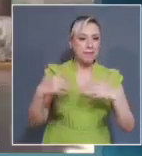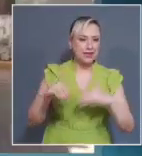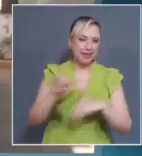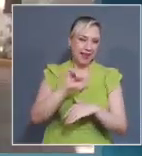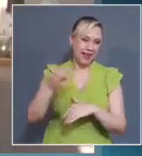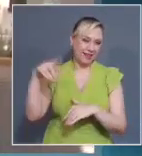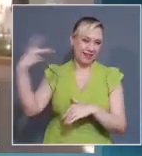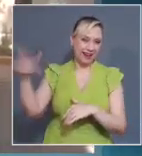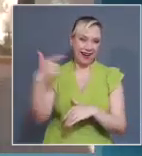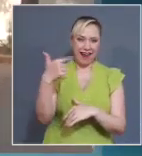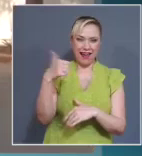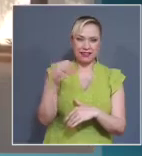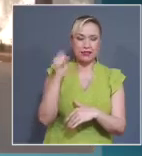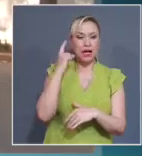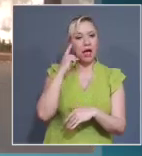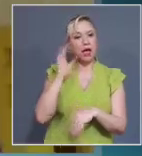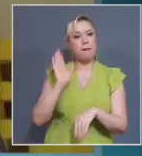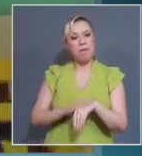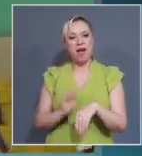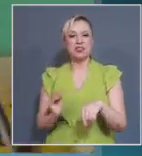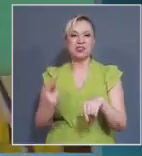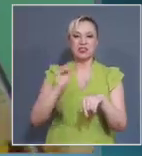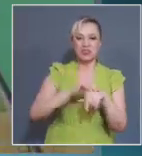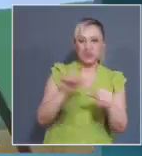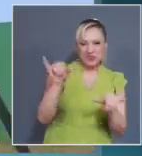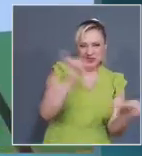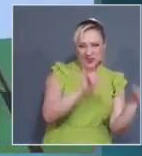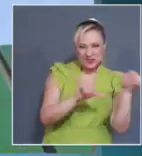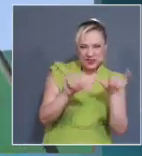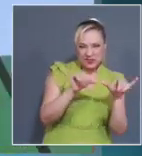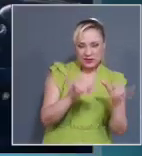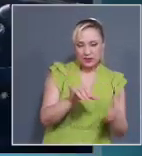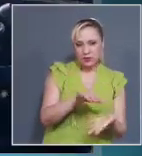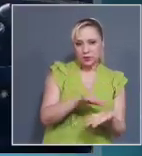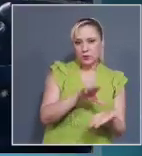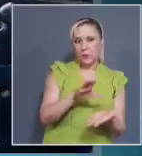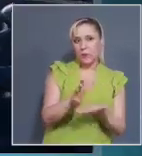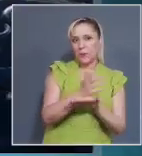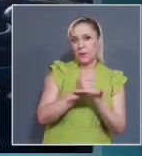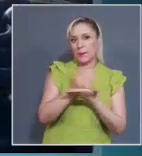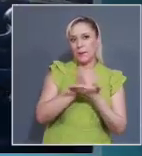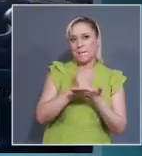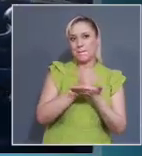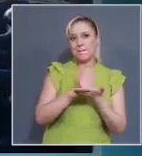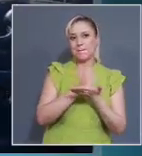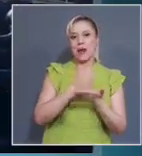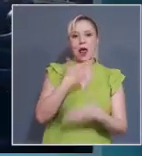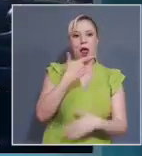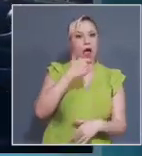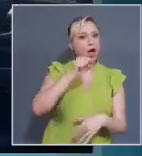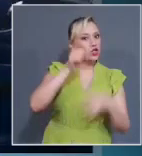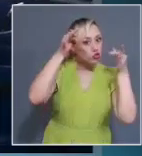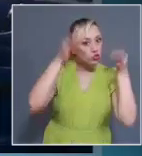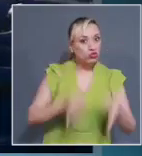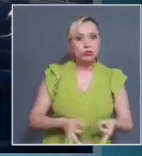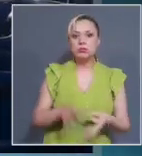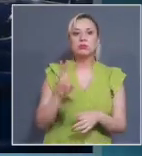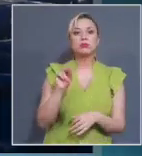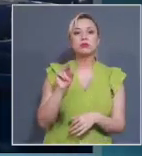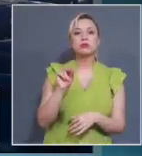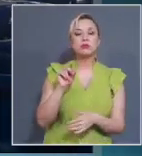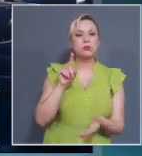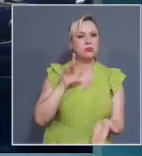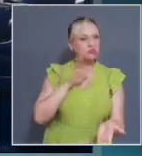más propano que butano para tener mayor margen de ganancia, aunque represente una menor duración por tanque. Sin